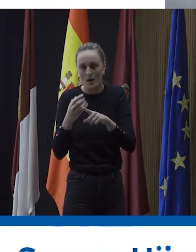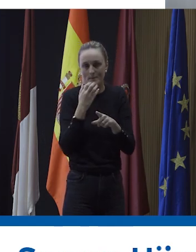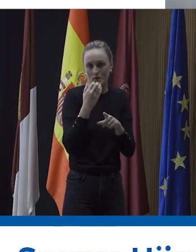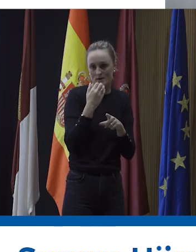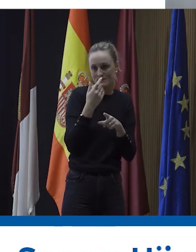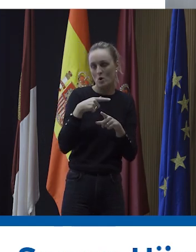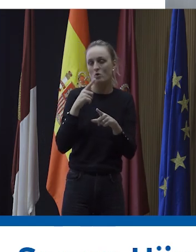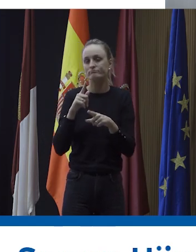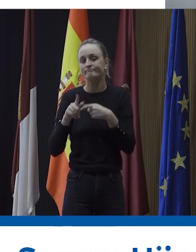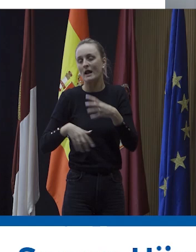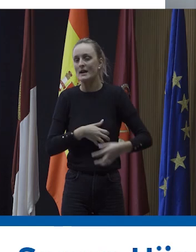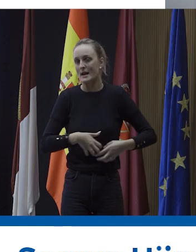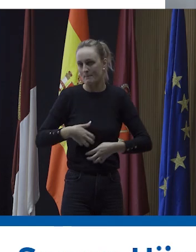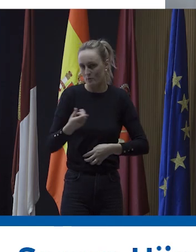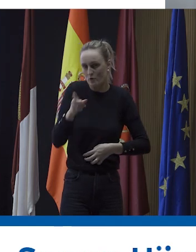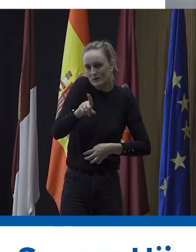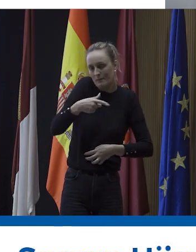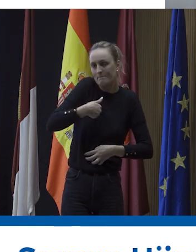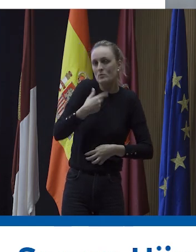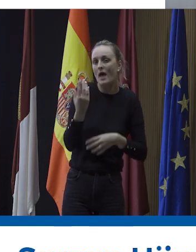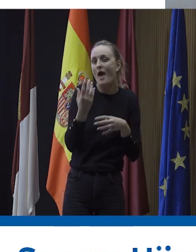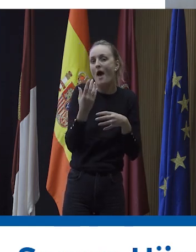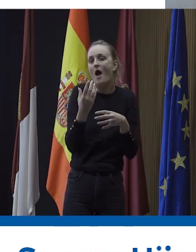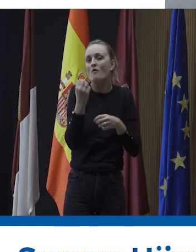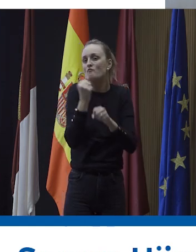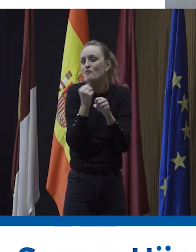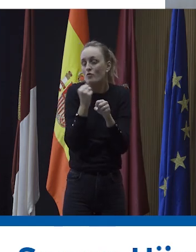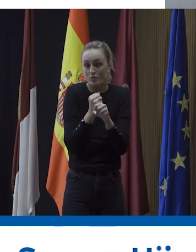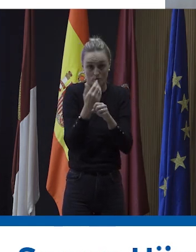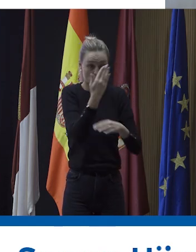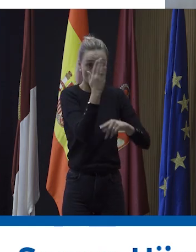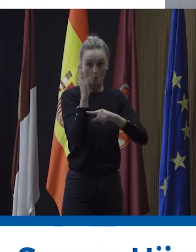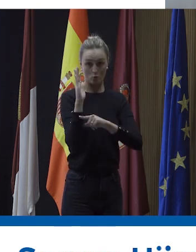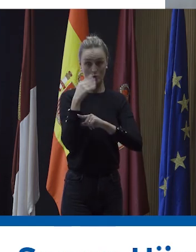función reproducción y también tiene una función postural muy importante.